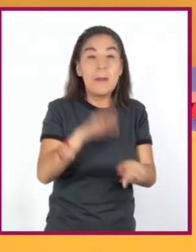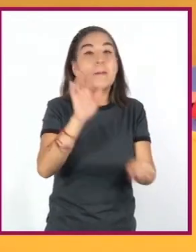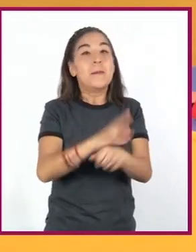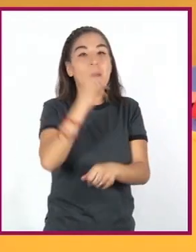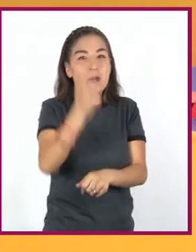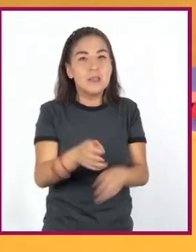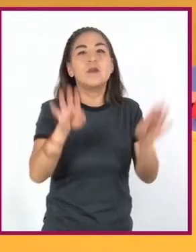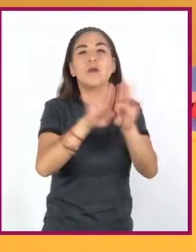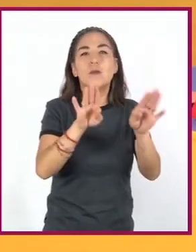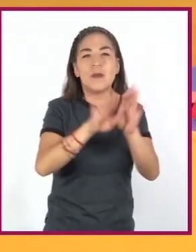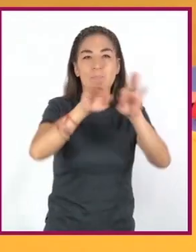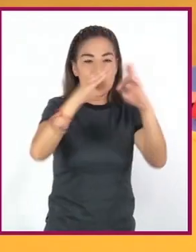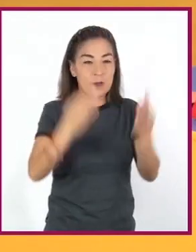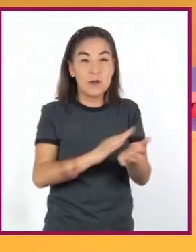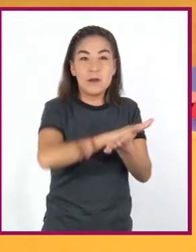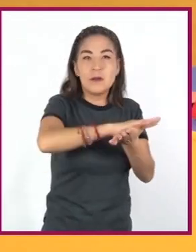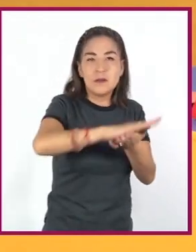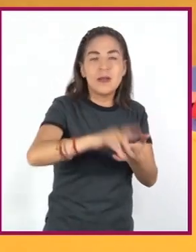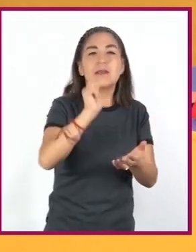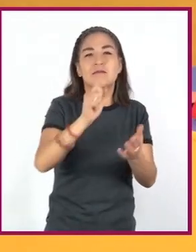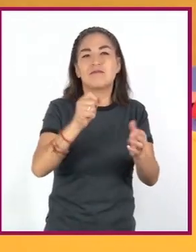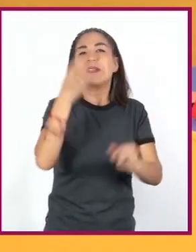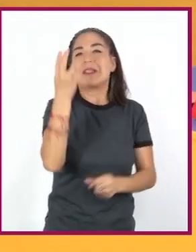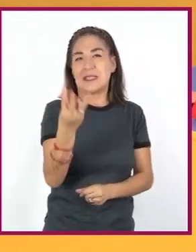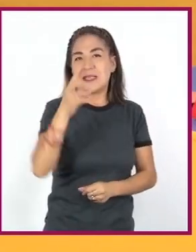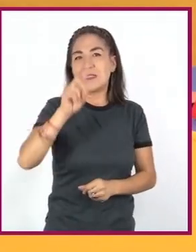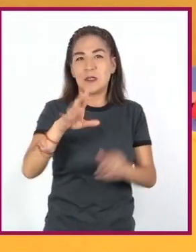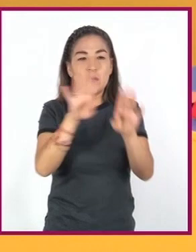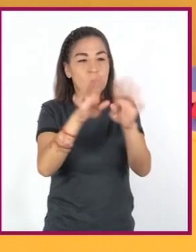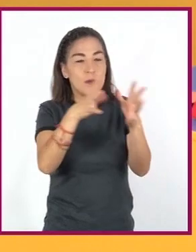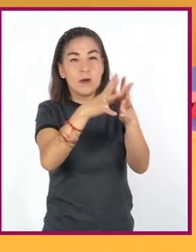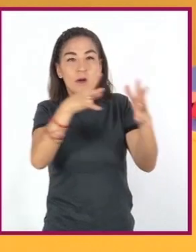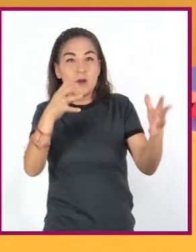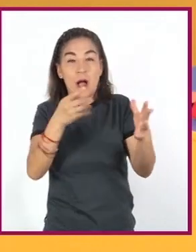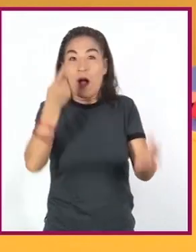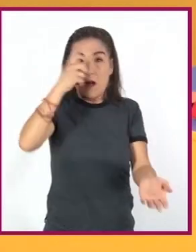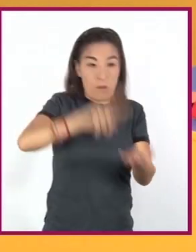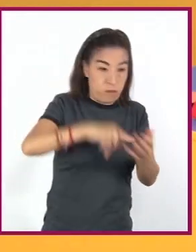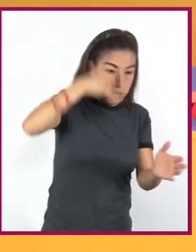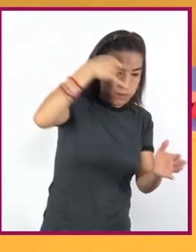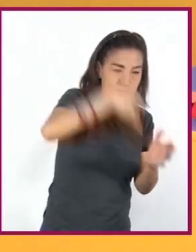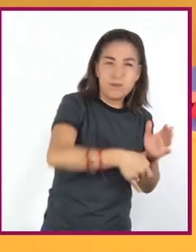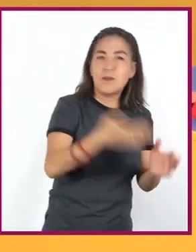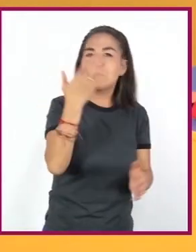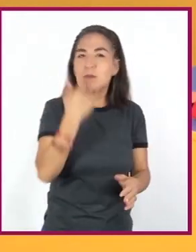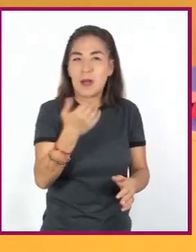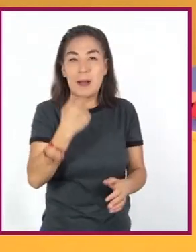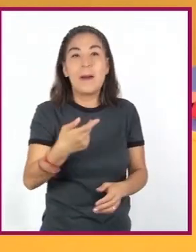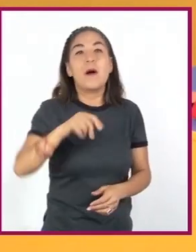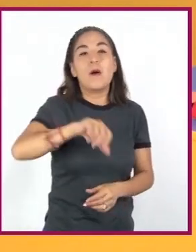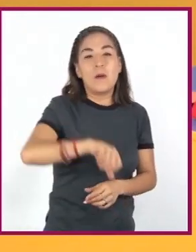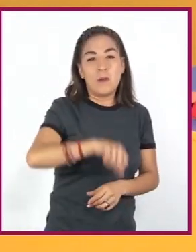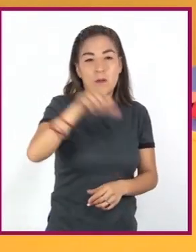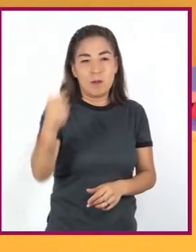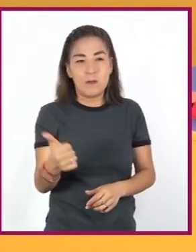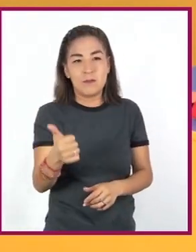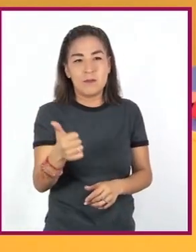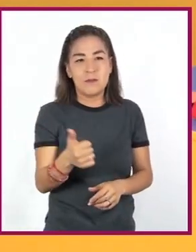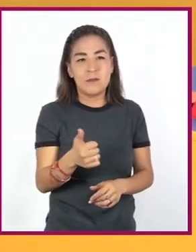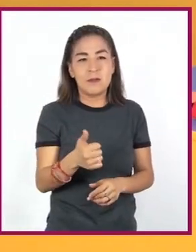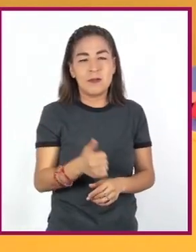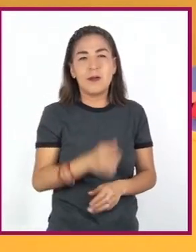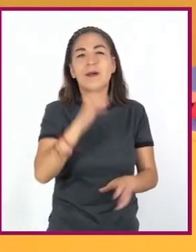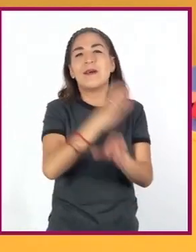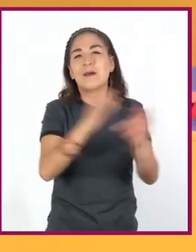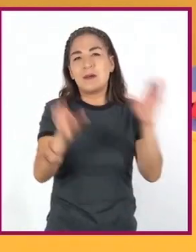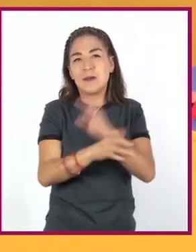las figuras planas son bidimensionales porque no tienen profundidad, mientras que los objetos que